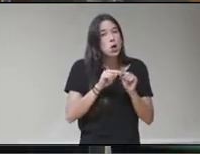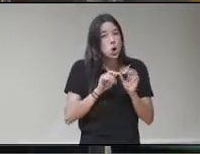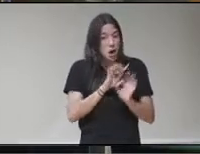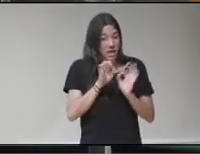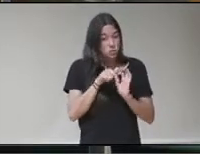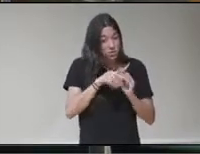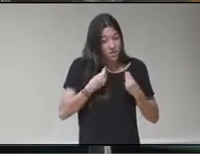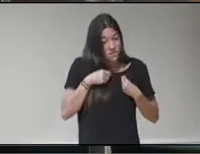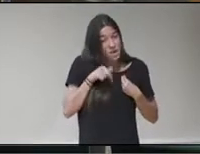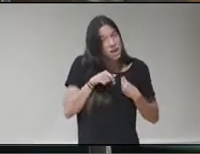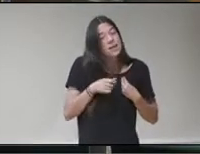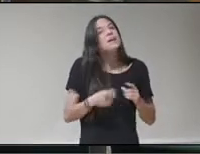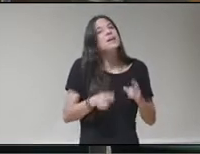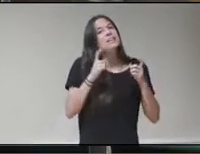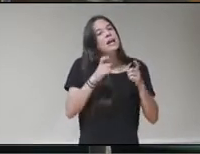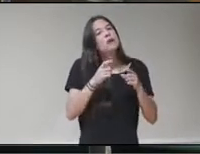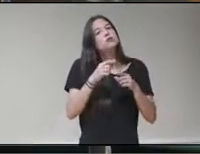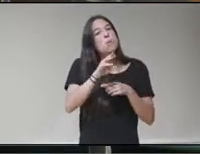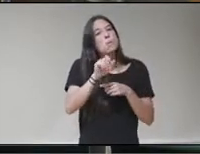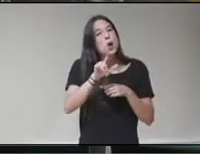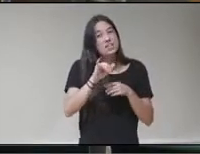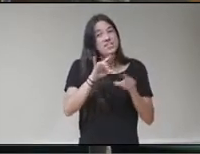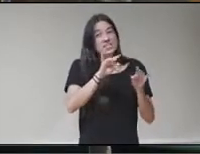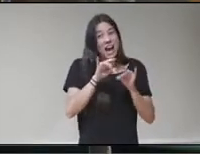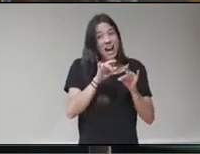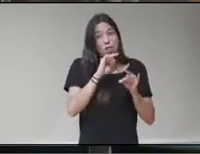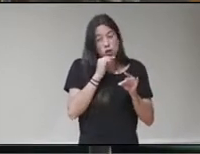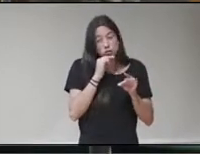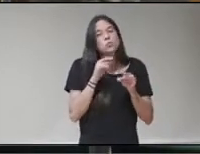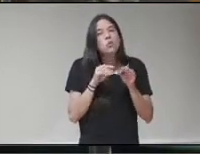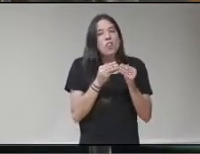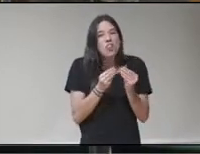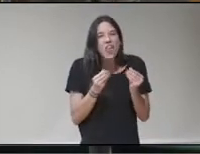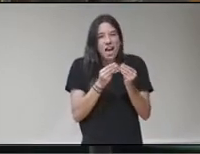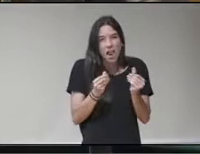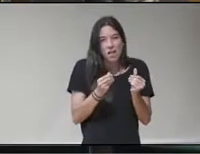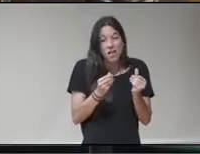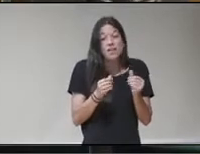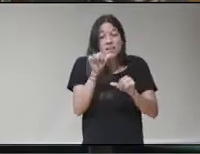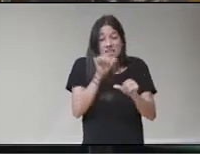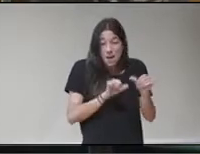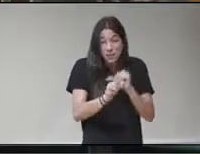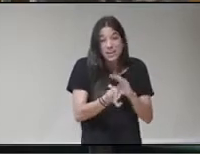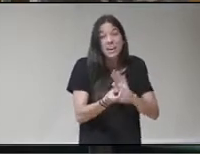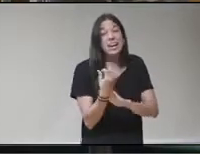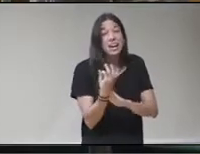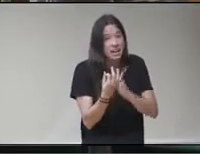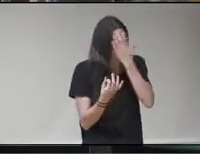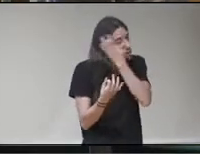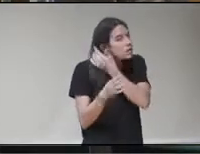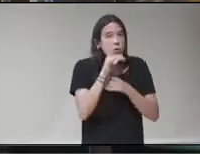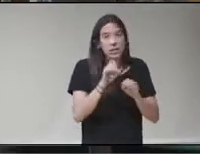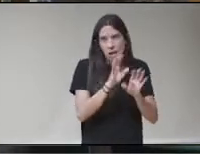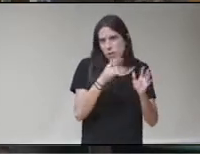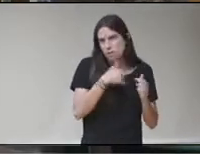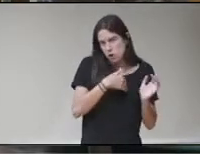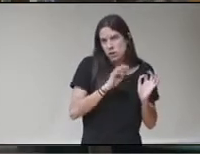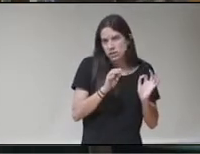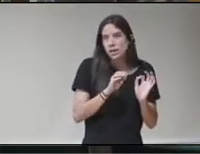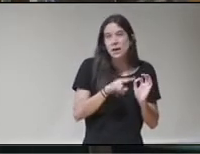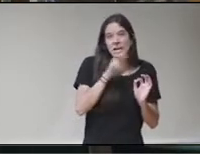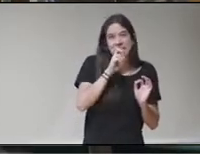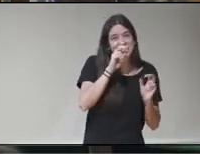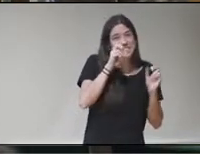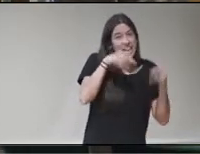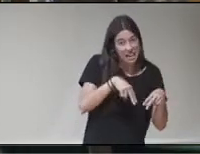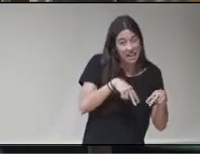van a degradar esos polisacáridos y van a generar a partir de ellos, claro, las condiciones son de anaerobiosis, por lo tanto lo van a